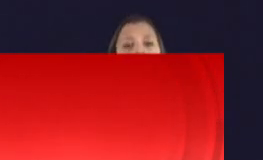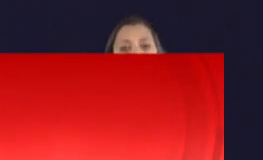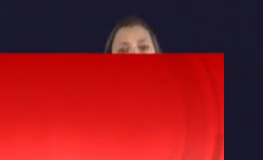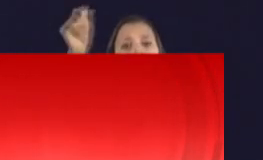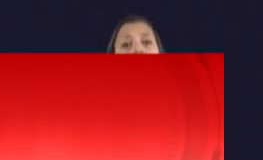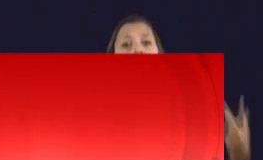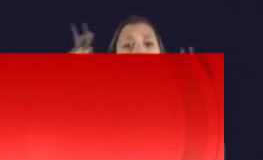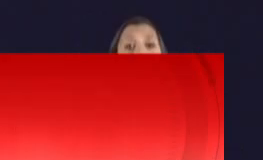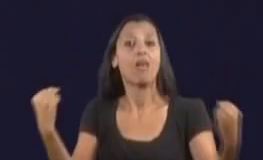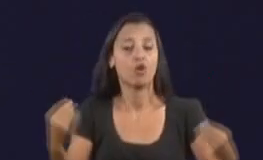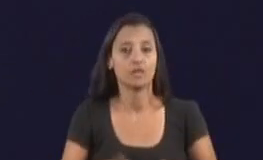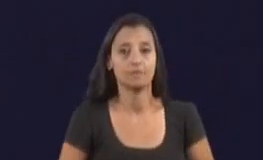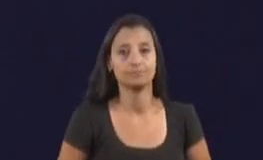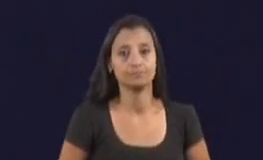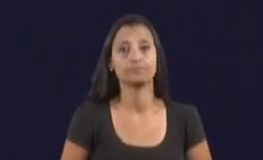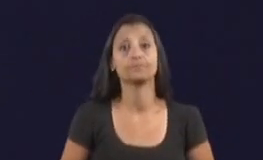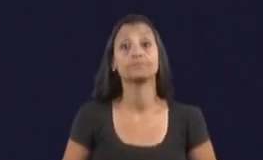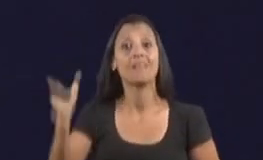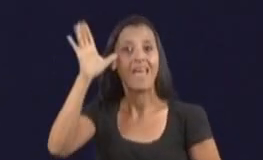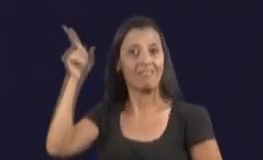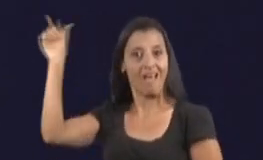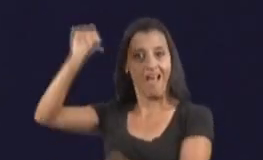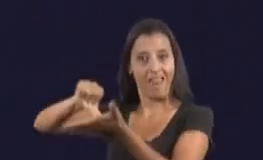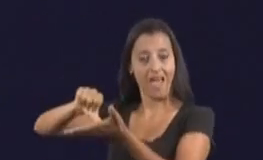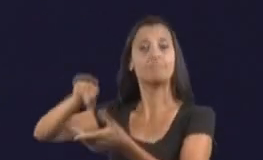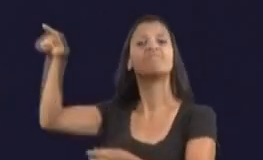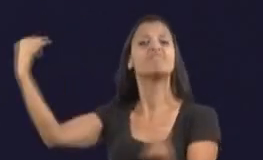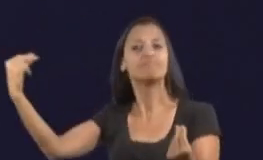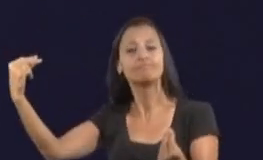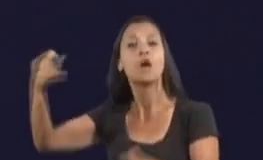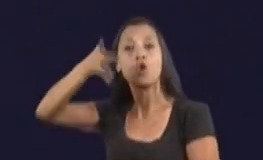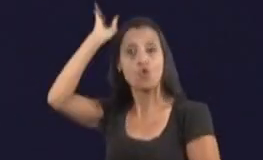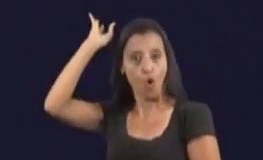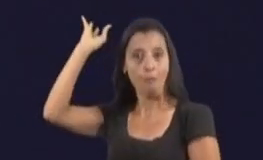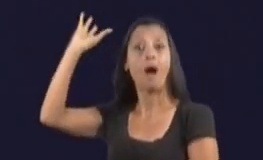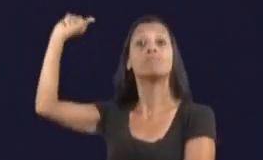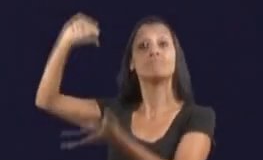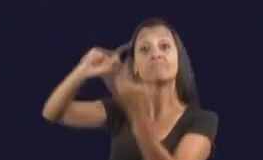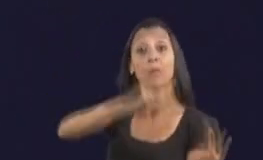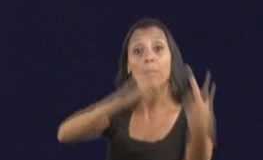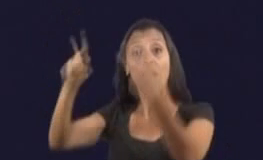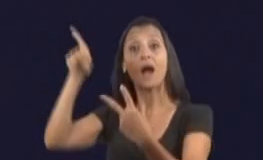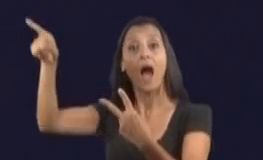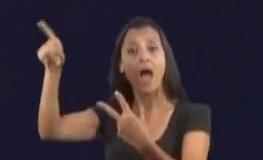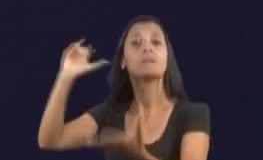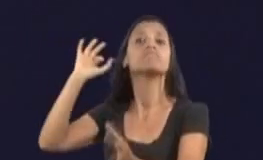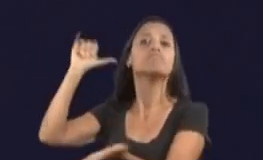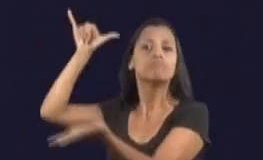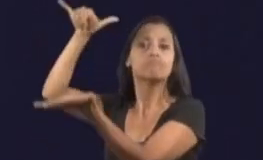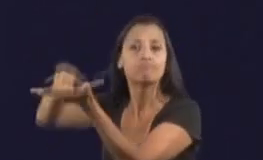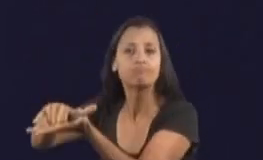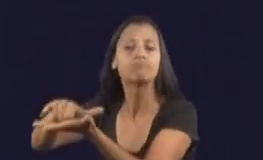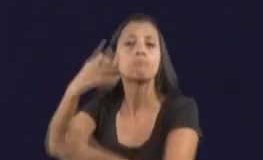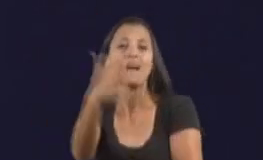previsto su partida a la República Italiana, a la ciudad de Roma, donde va a arribar a